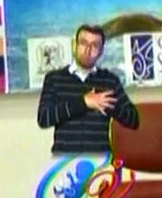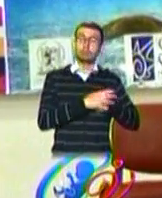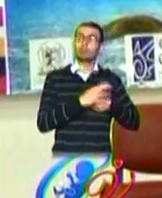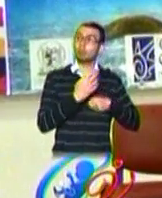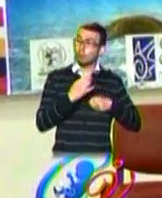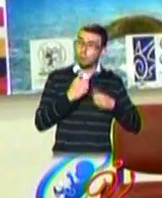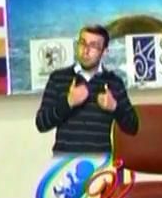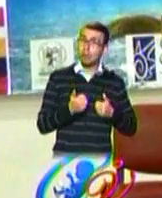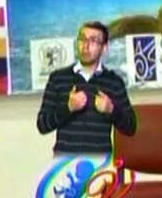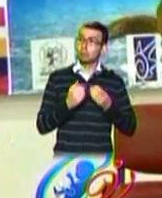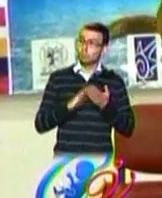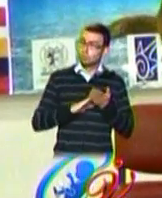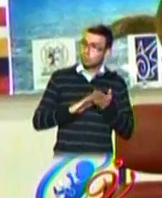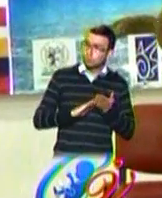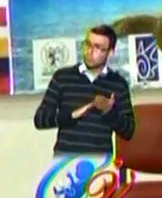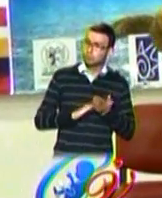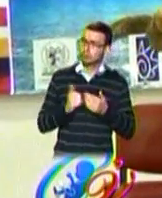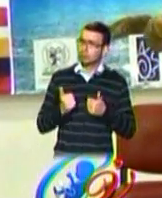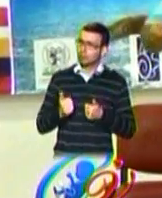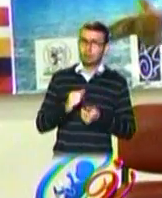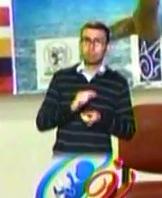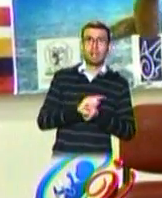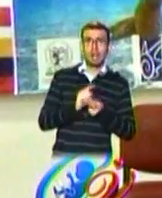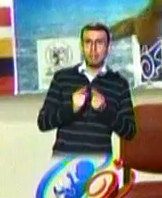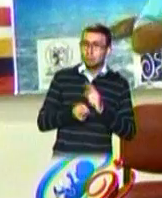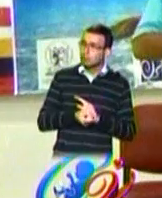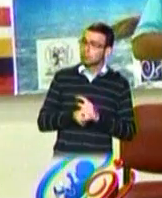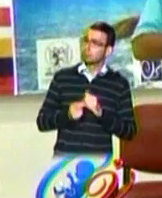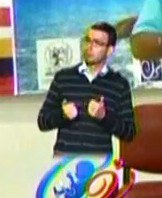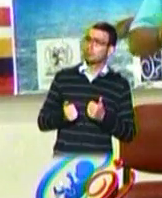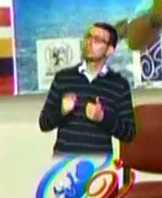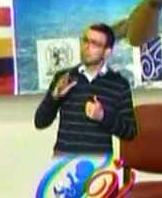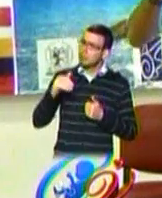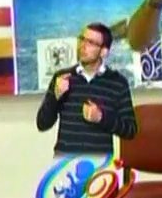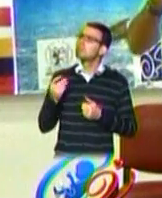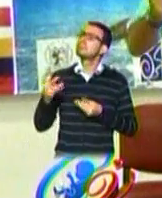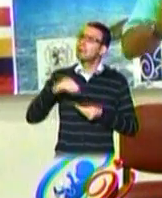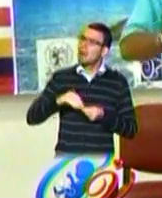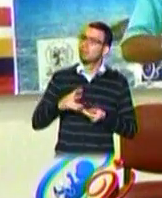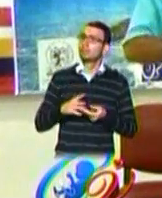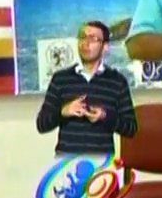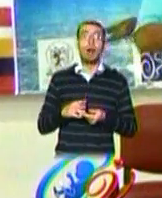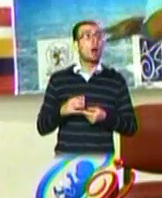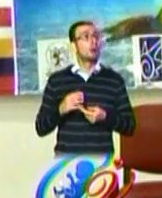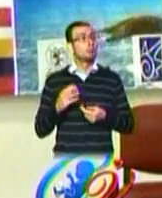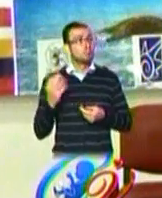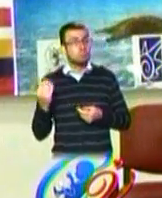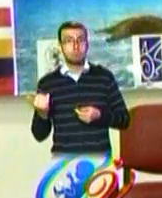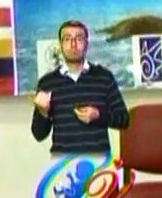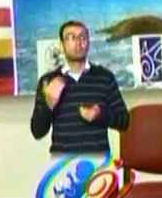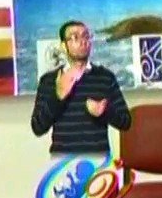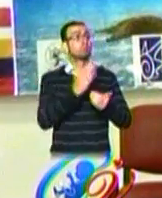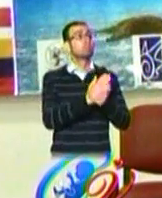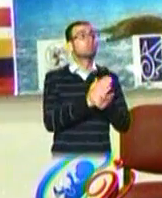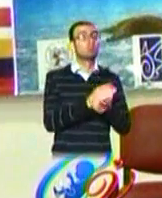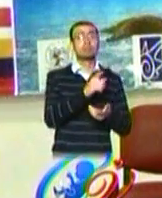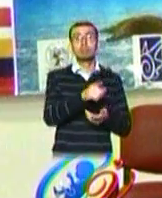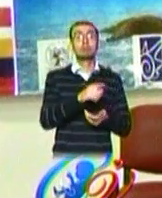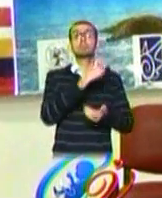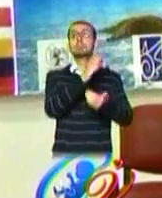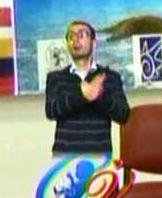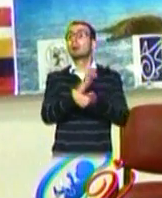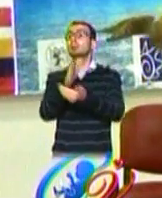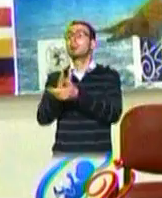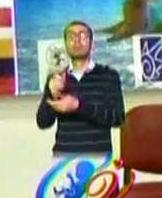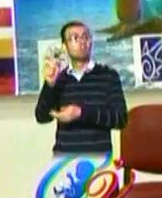su tumor había cambiado de aspecto, dijeron: ¿y usted qué más hizo? Ah, yo fui al San Vicente Paúl, fui al Pablo Tobón Uribe,